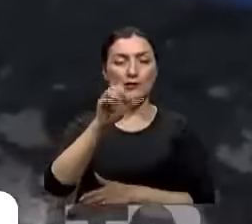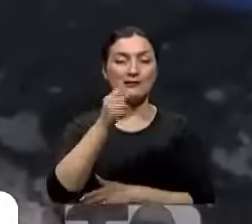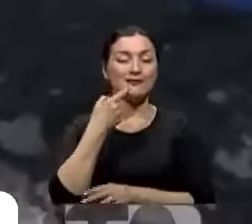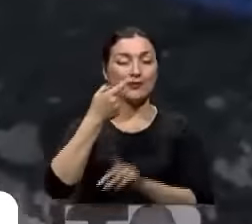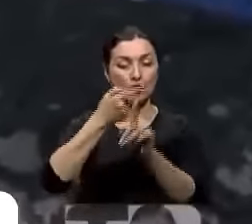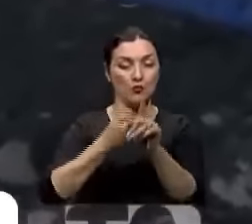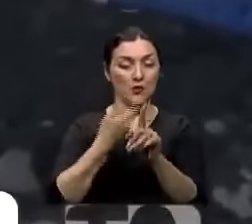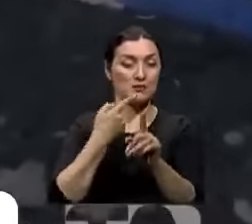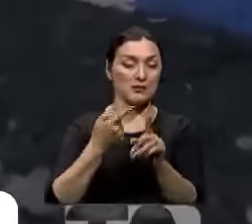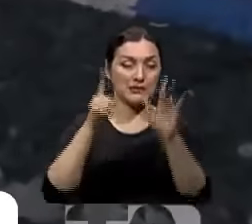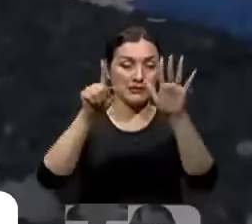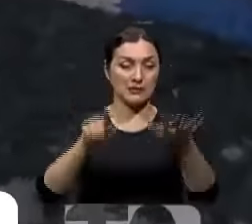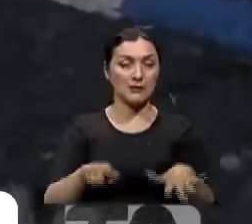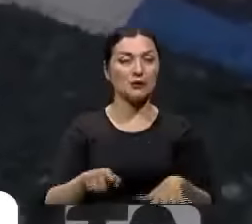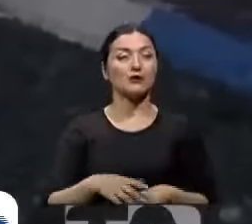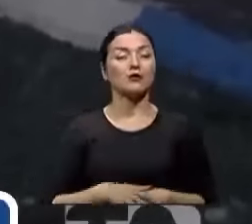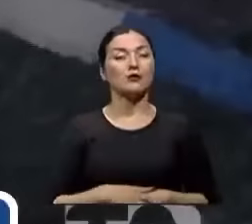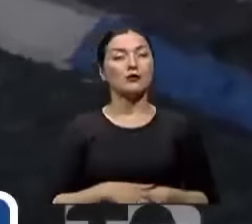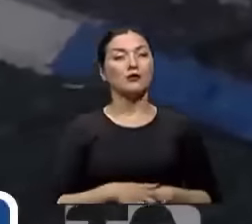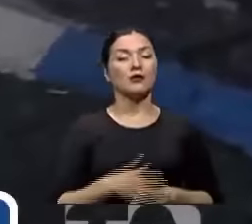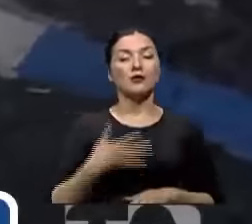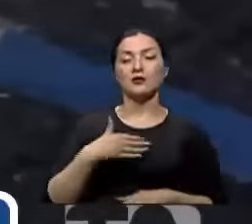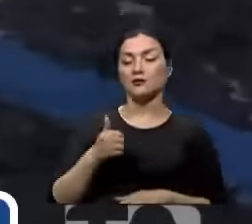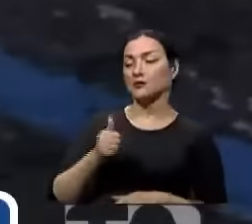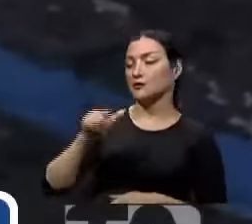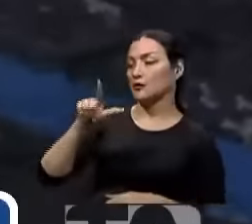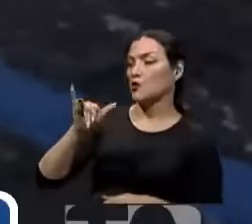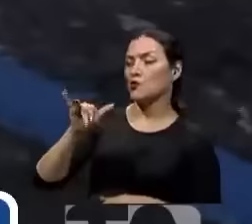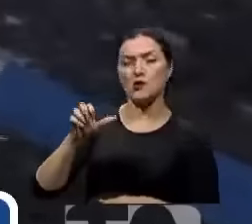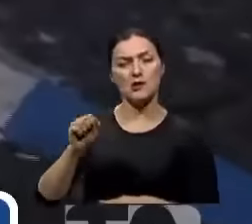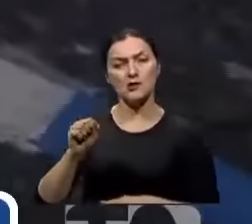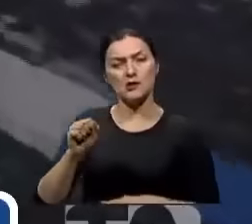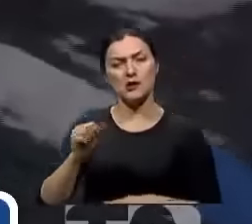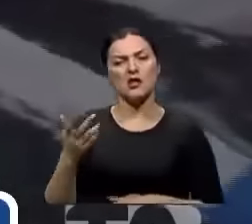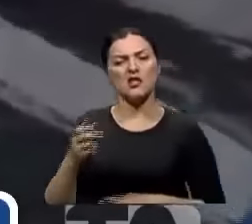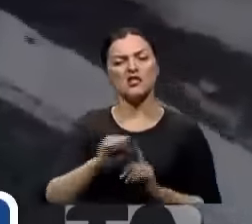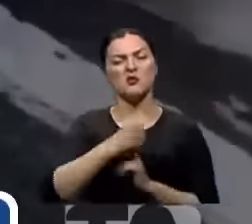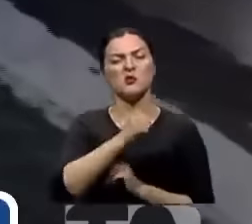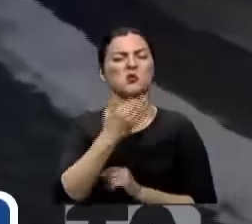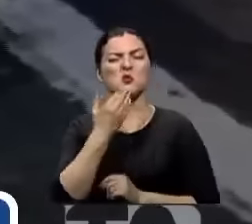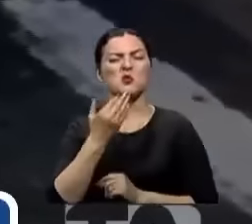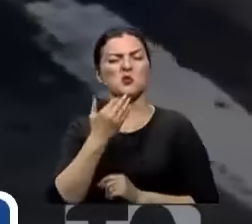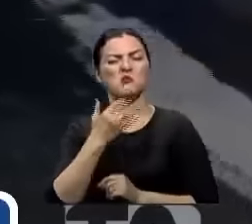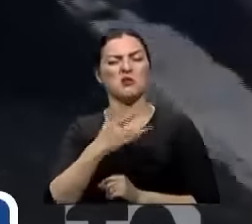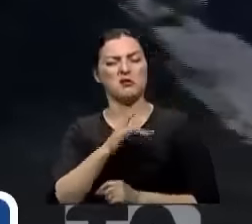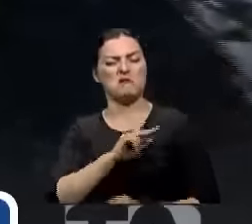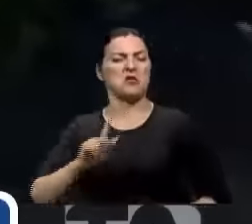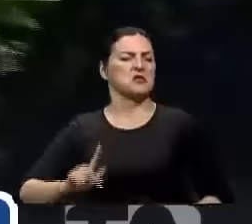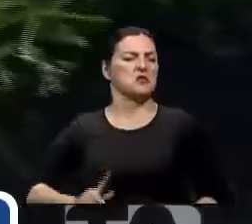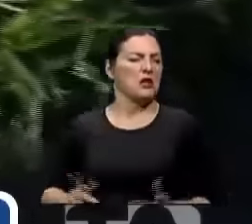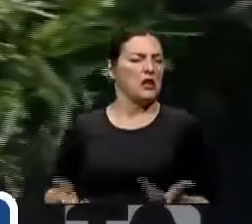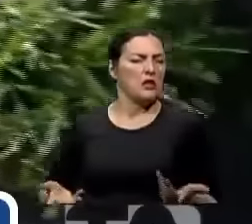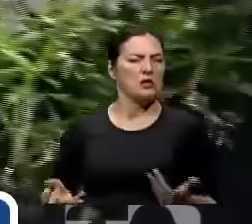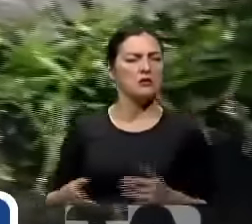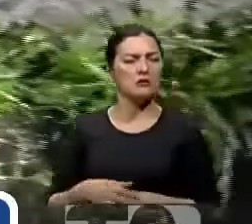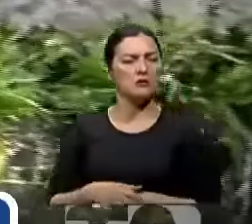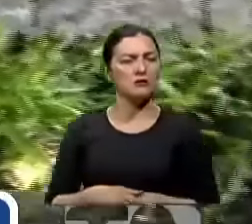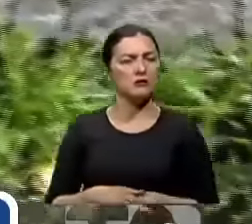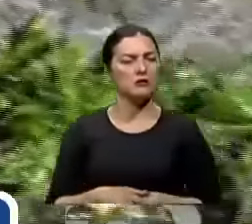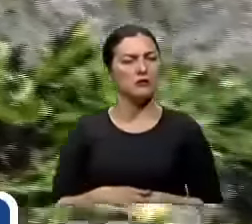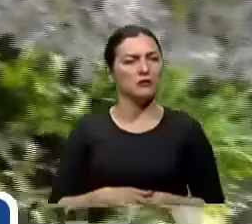más pendiente y nos dice 6 meses. ¿Cómo está, don Luis? A usted personalmente, ¿cómo le ha afectado esta situación? Bueno, realmente se